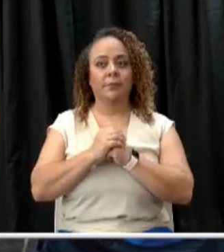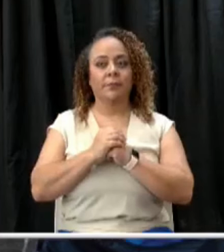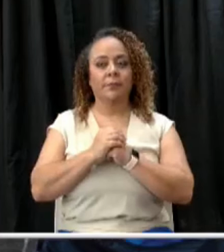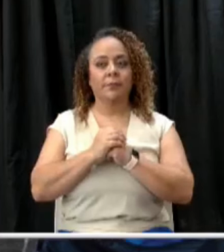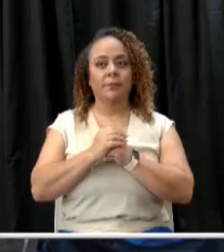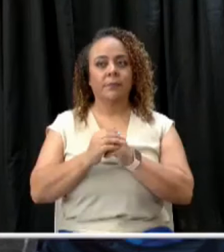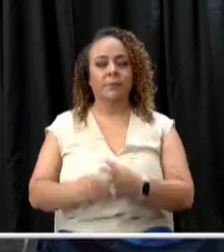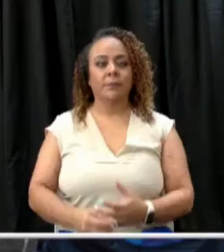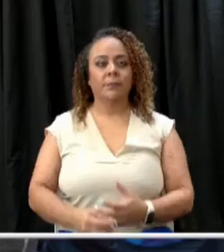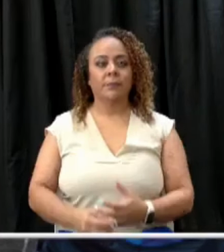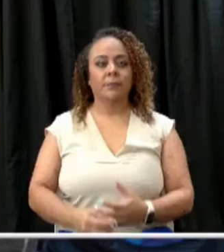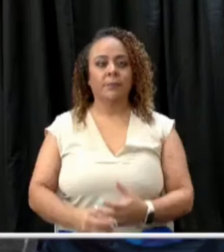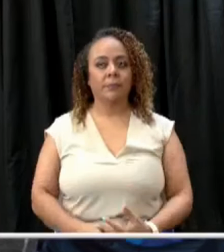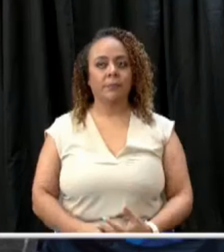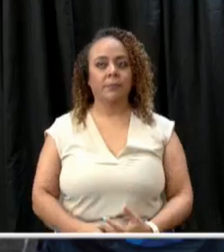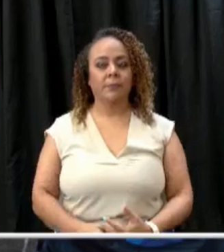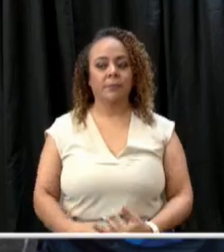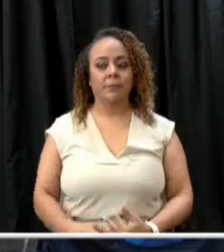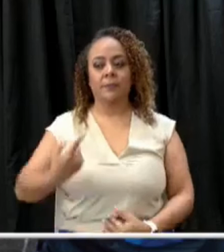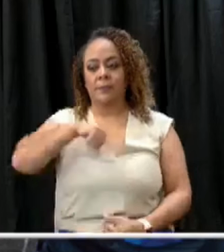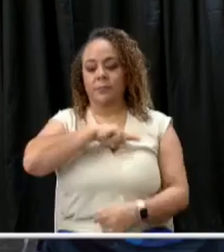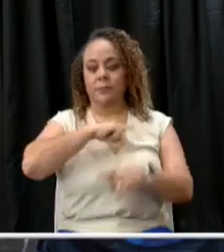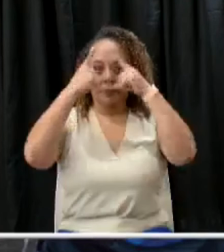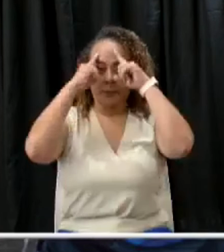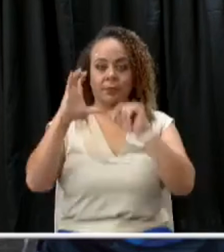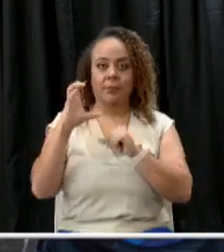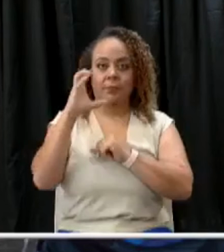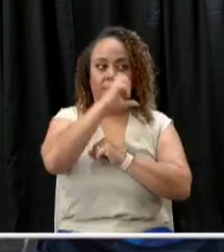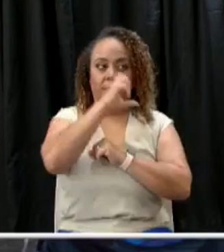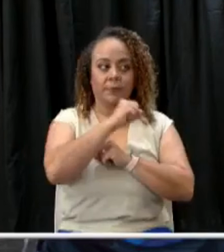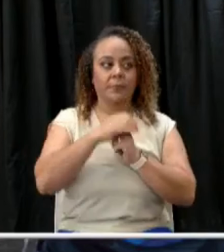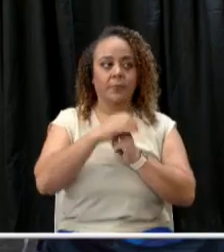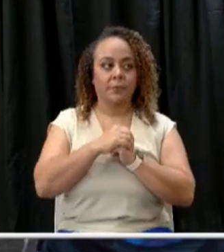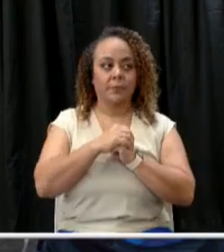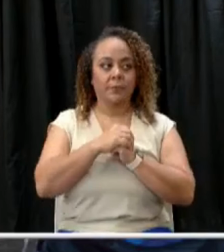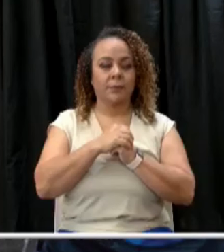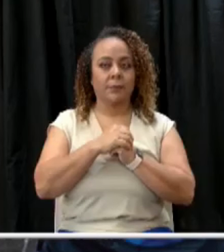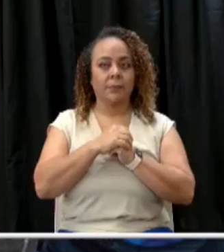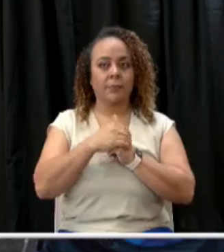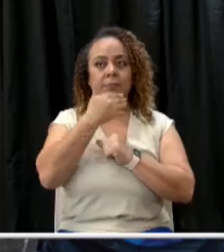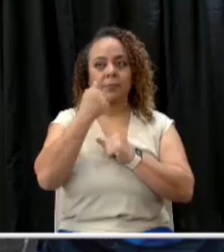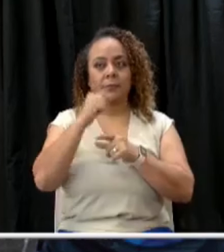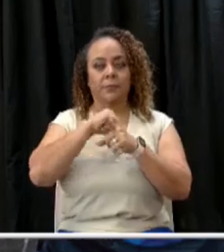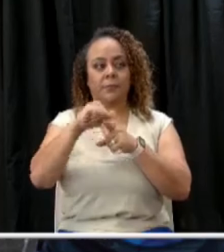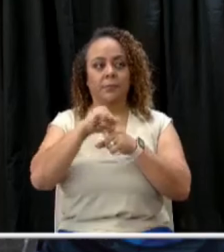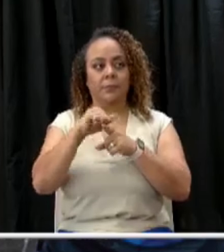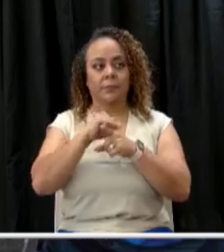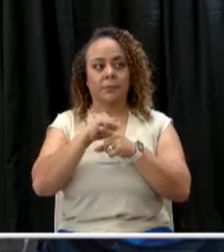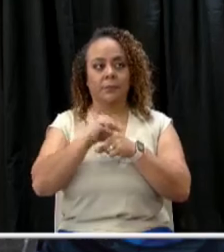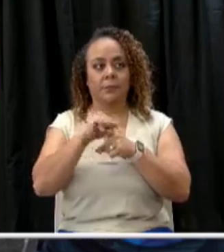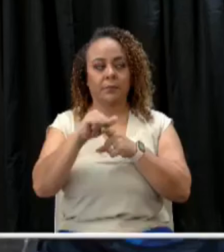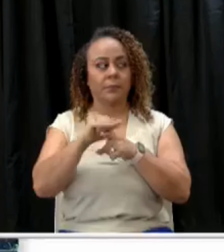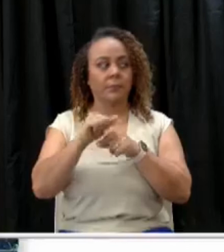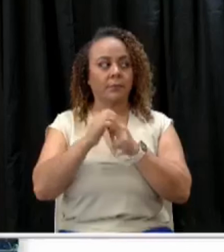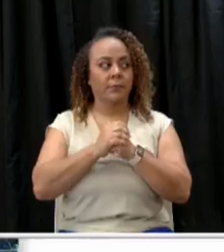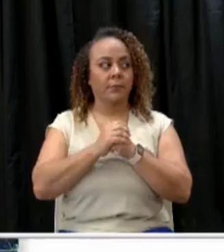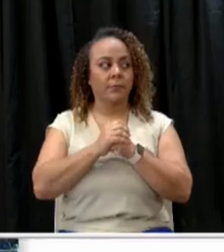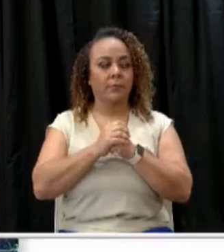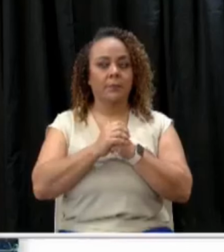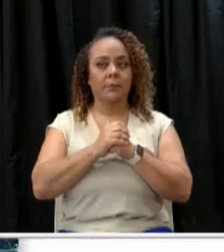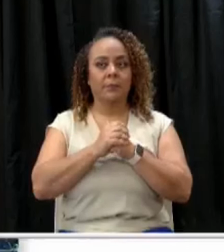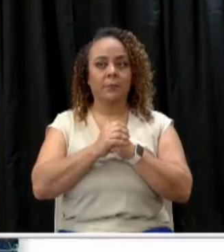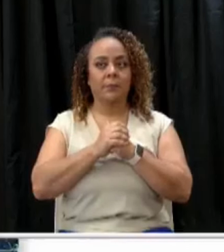favor. Hemos logrado identificar cuáles son unas de las mejores prácticas, sobre todo con